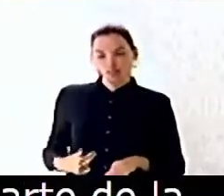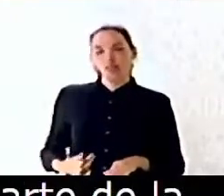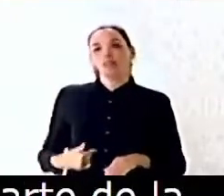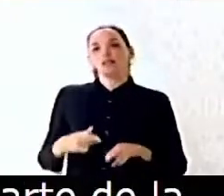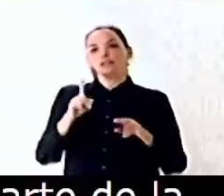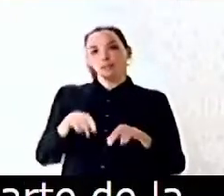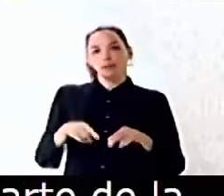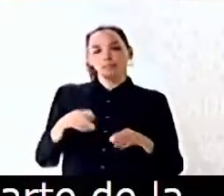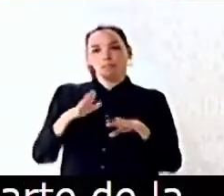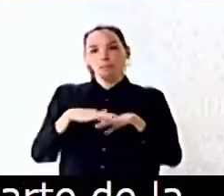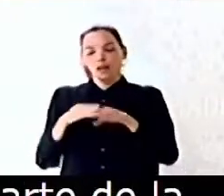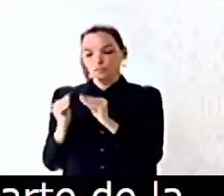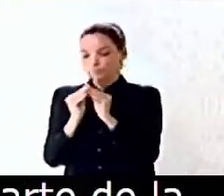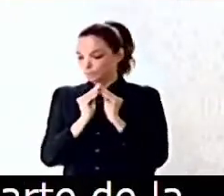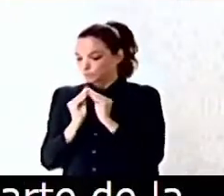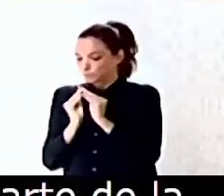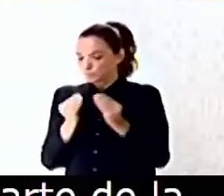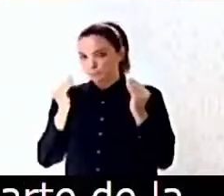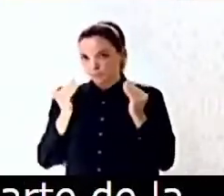no errar, ¿no?